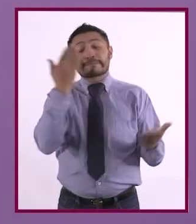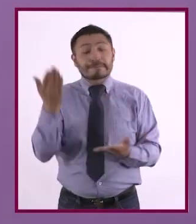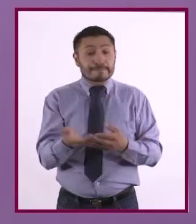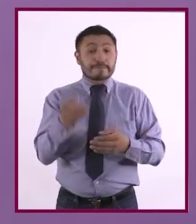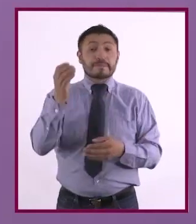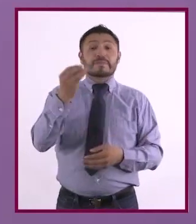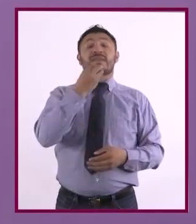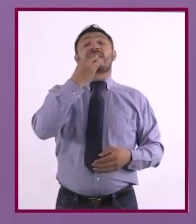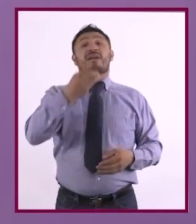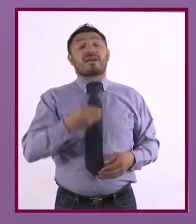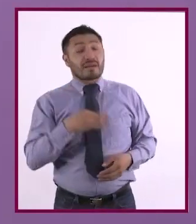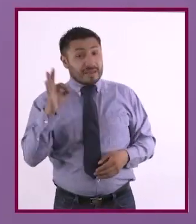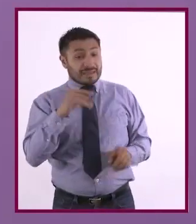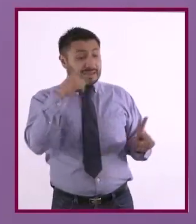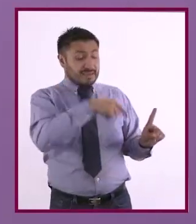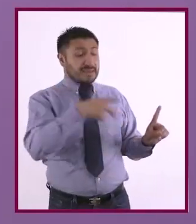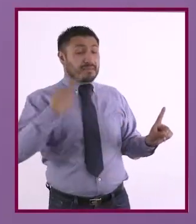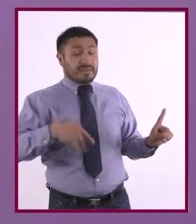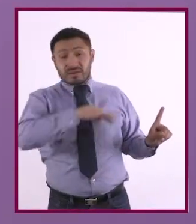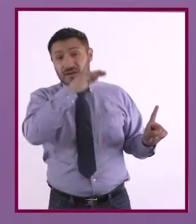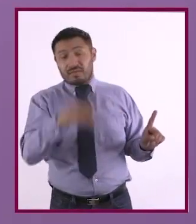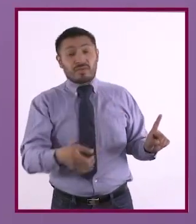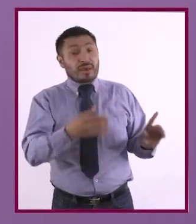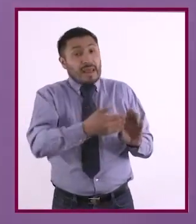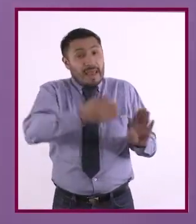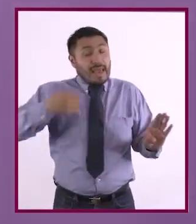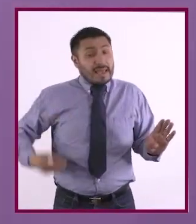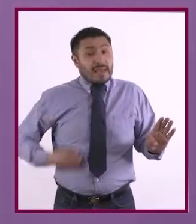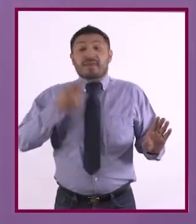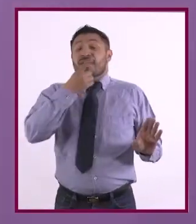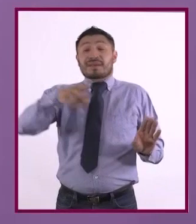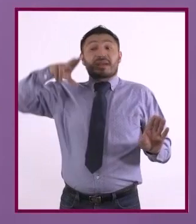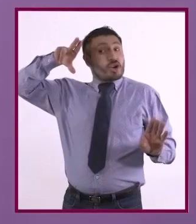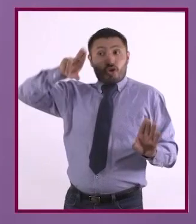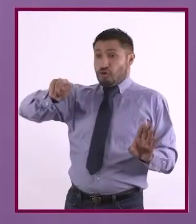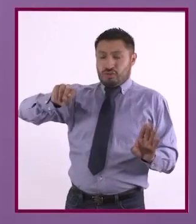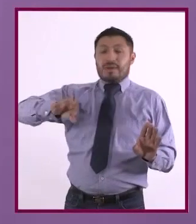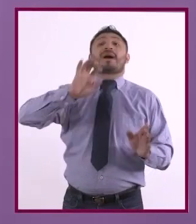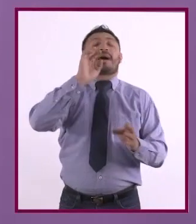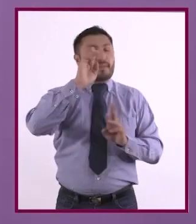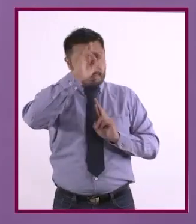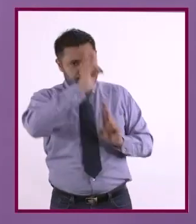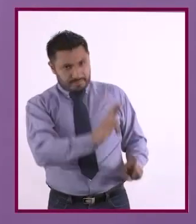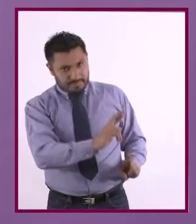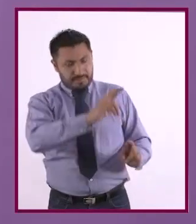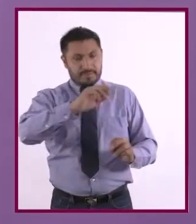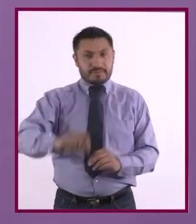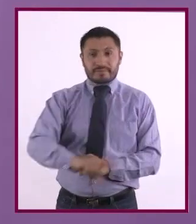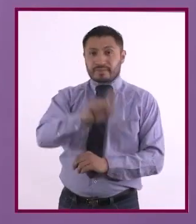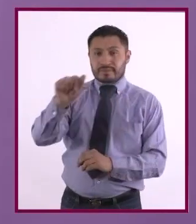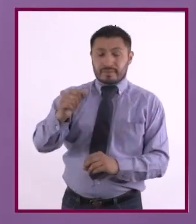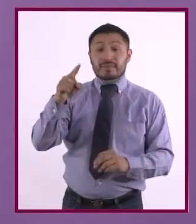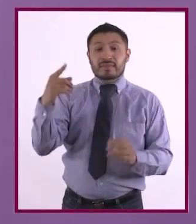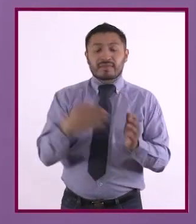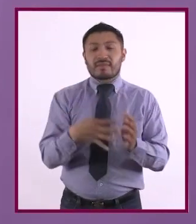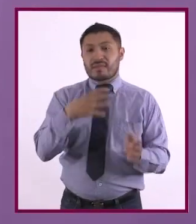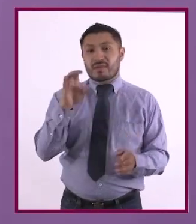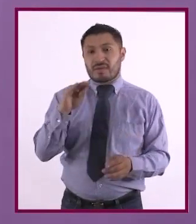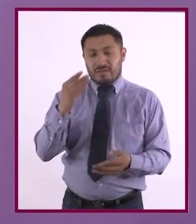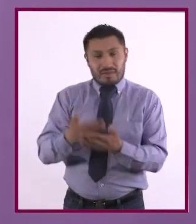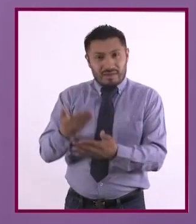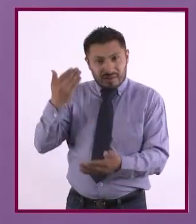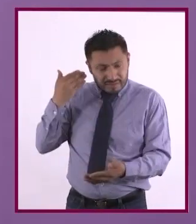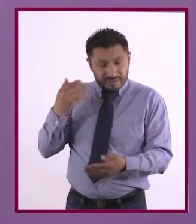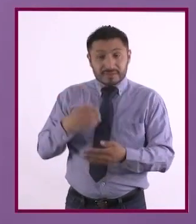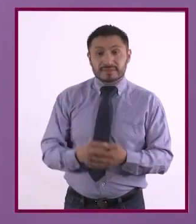persona haya manifestado su oposición antes de fallecer. Desde la década de los 90 del siglo pasado, la Organización Mundial de la